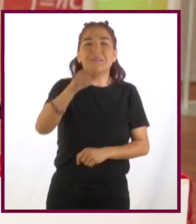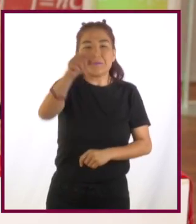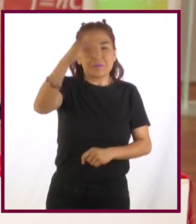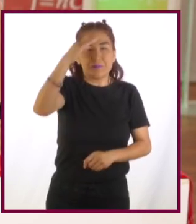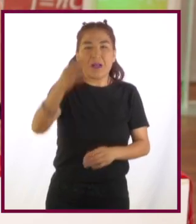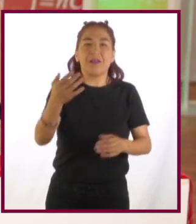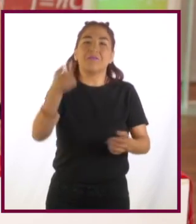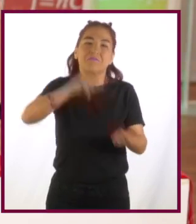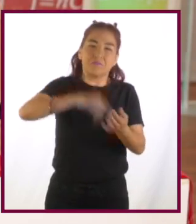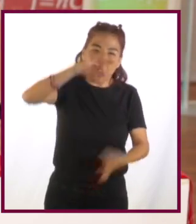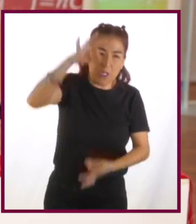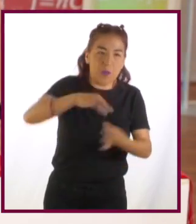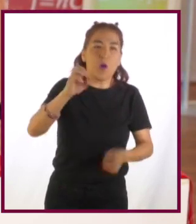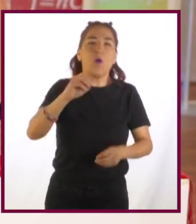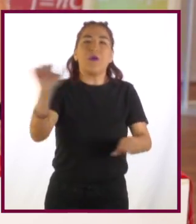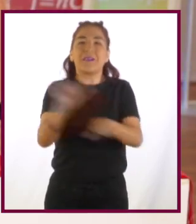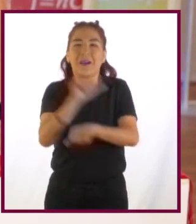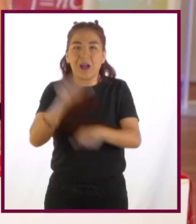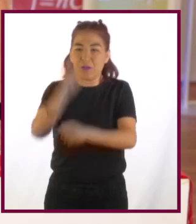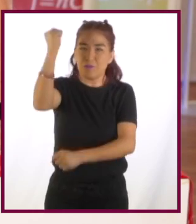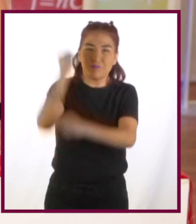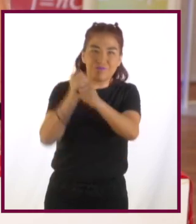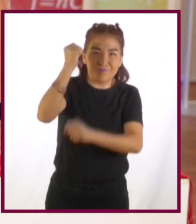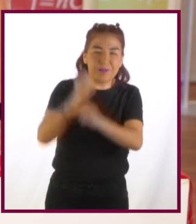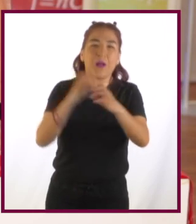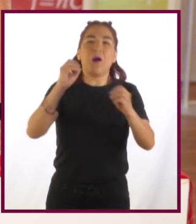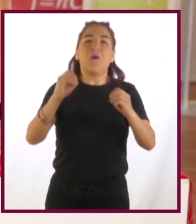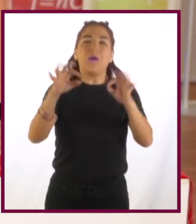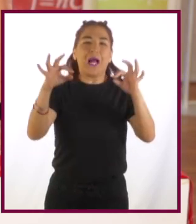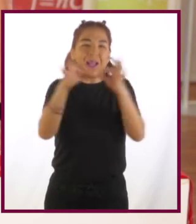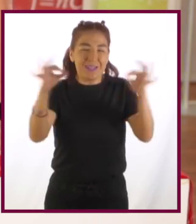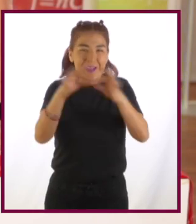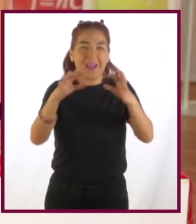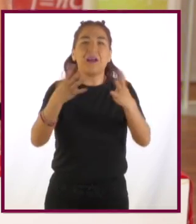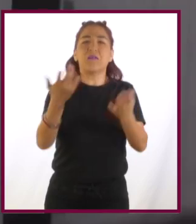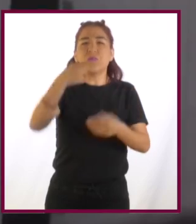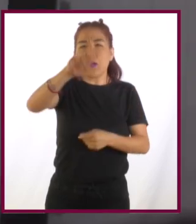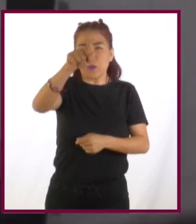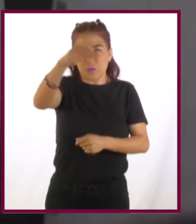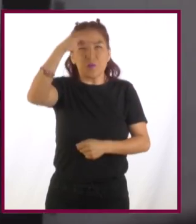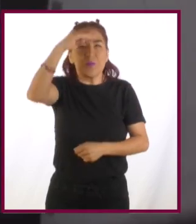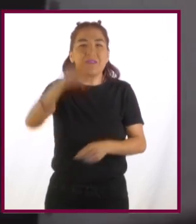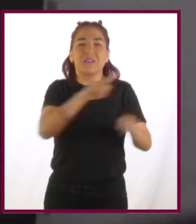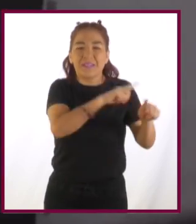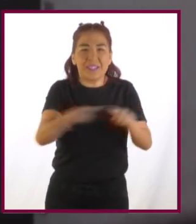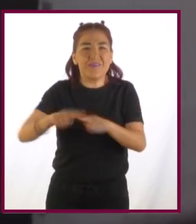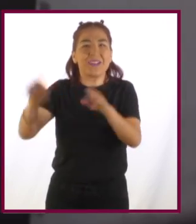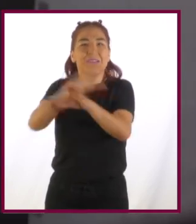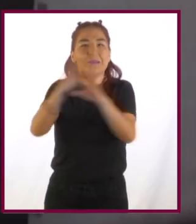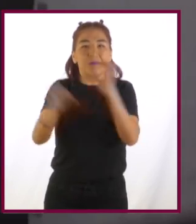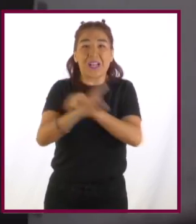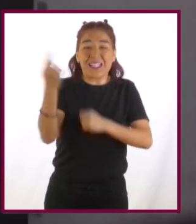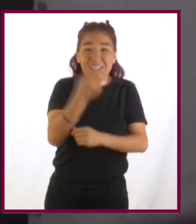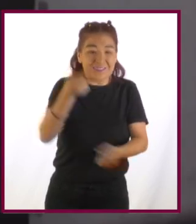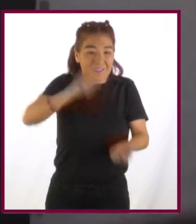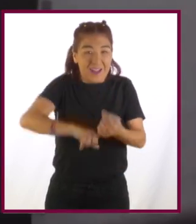elástico, generalmente pensamos en resortes, muelles de auto, ligas y demás. Pero ¿se han puesto a pensar en todos los objetos que